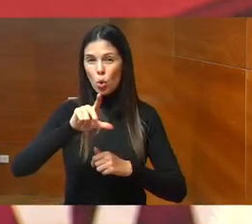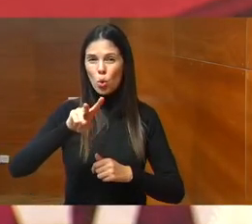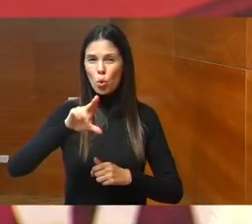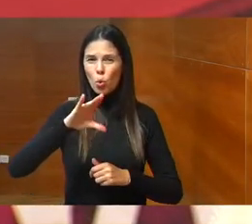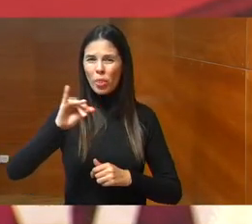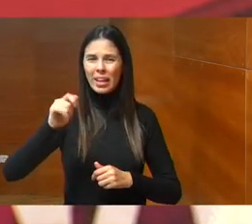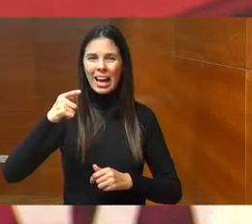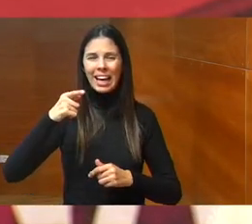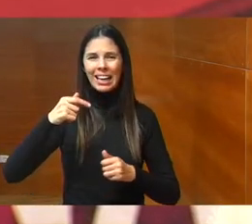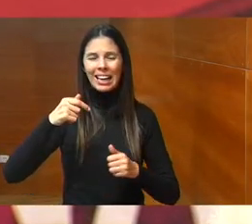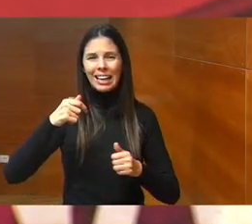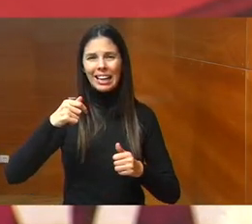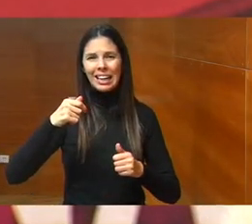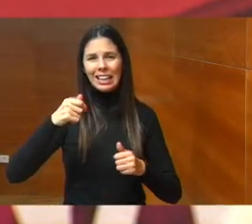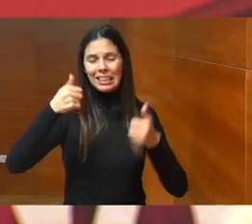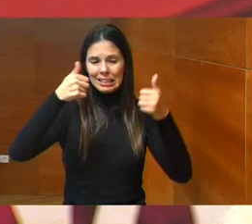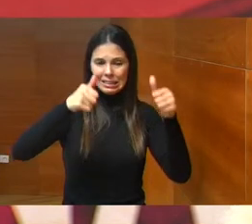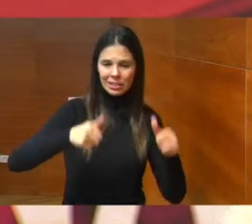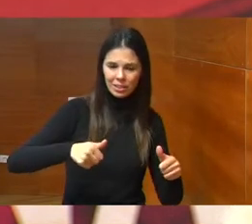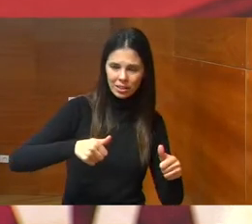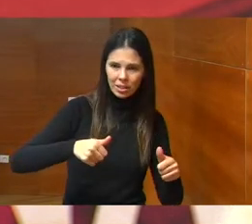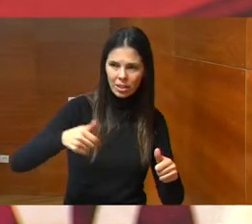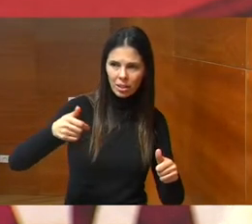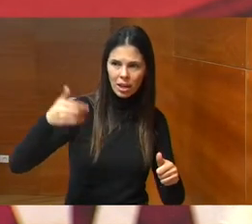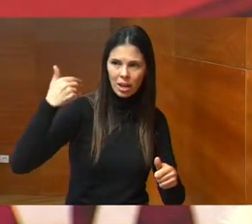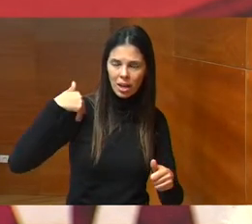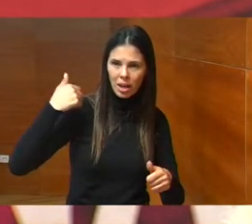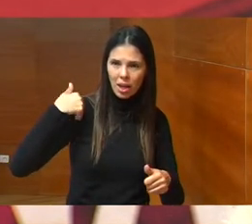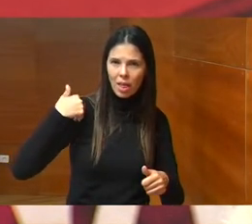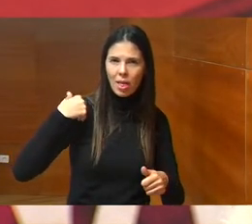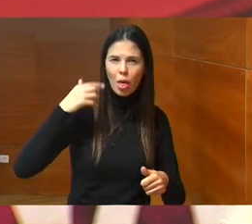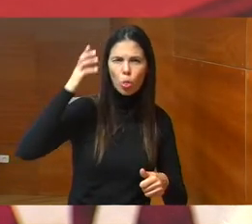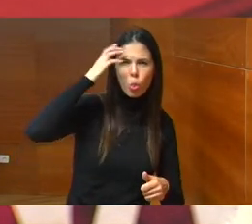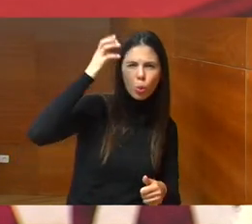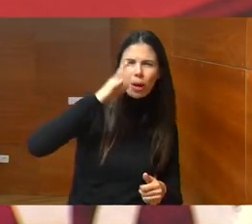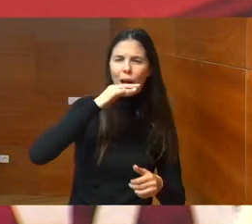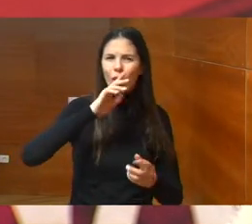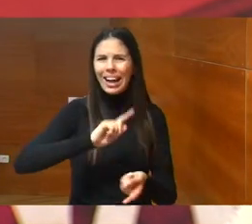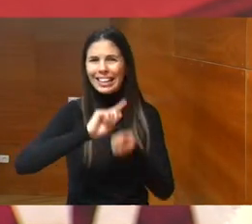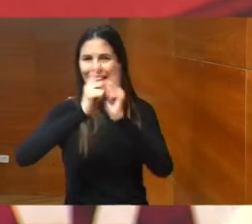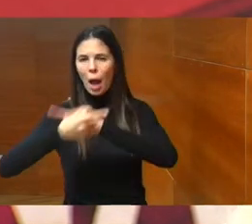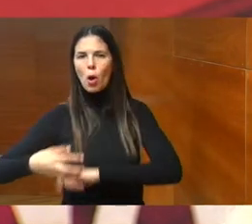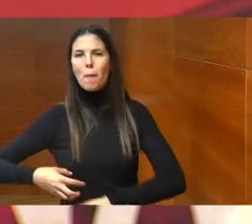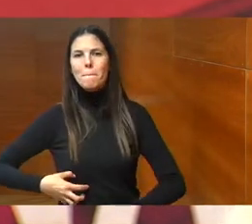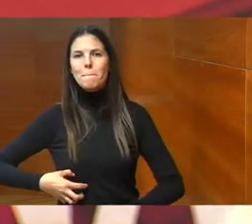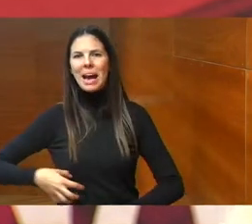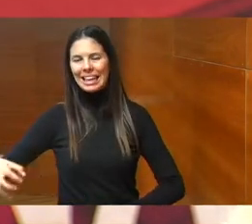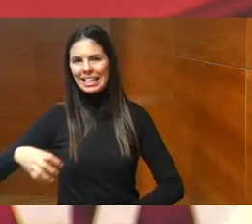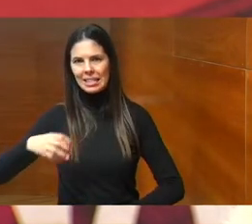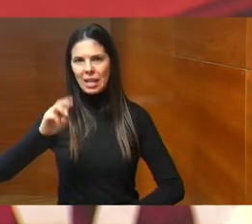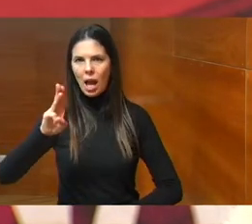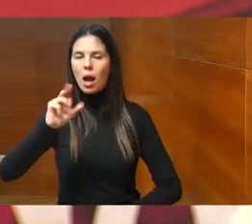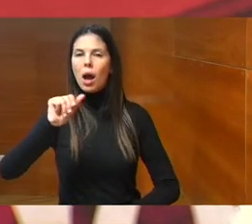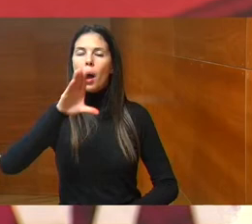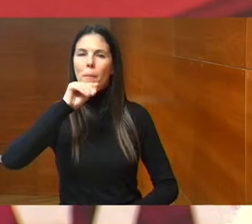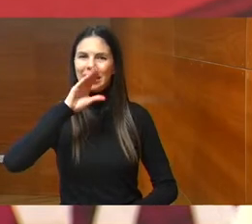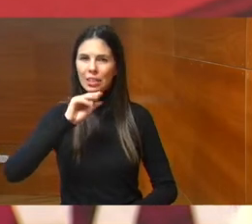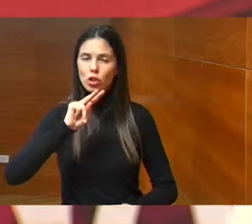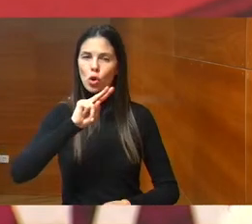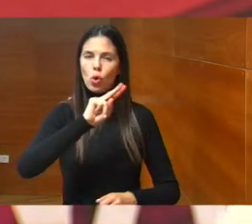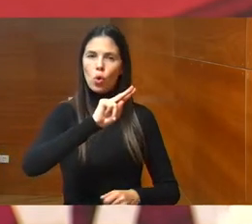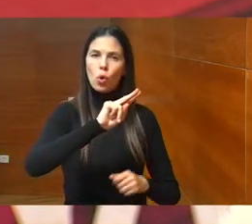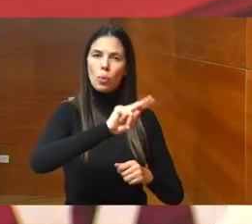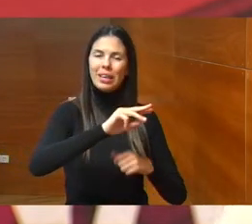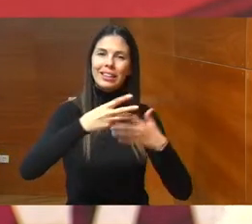rehabilita o título Qué pasa de educado a marquesado o marquesado de Patiño no o 20